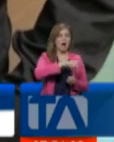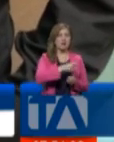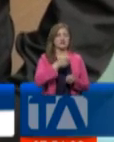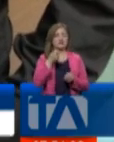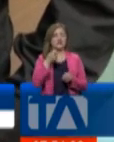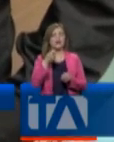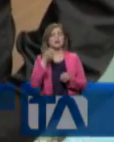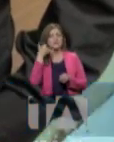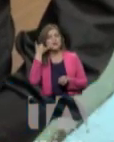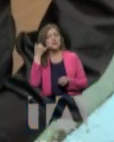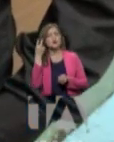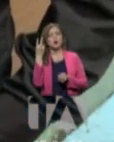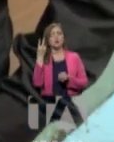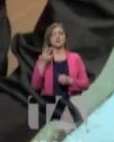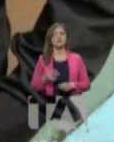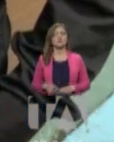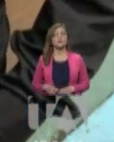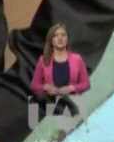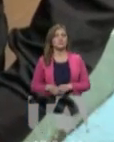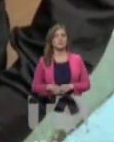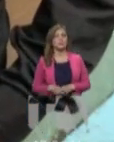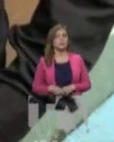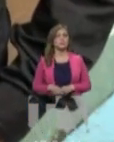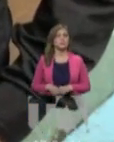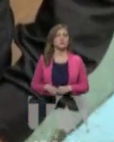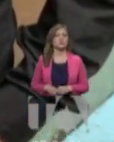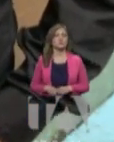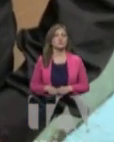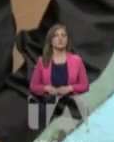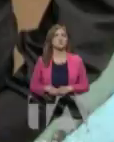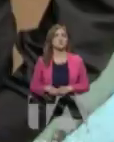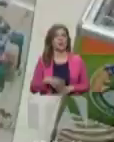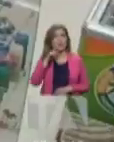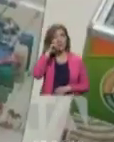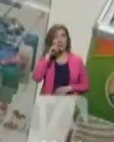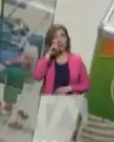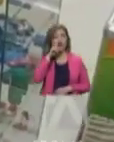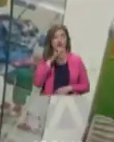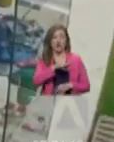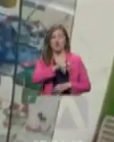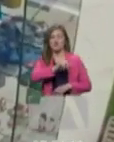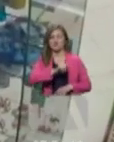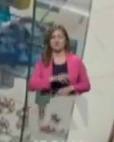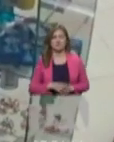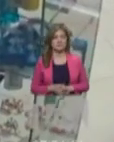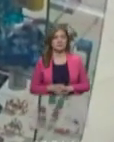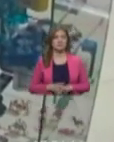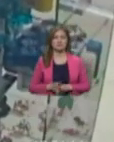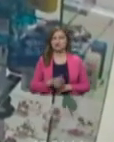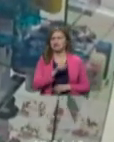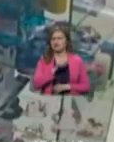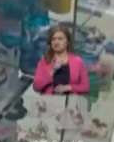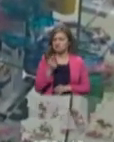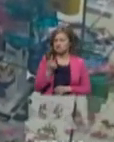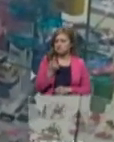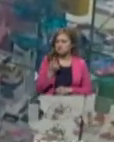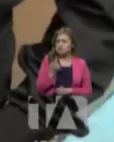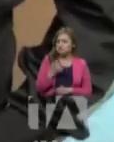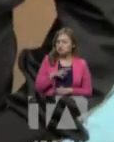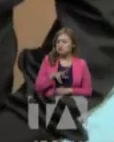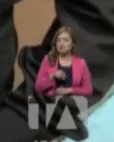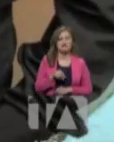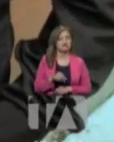se sustrajeron licores, le robaron a los chicos. Pero ellos no actuarían solos, afirma el